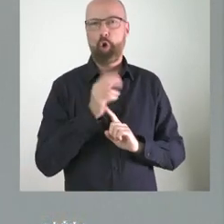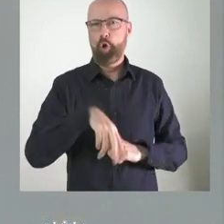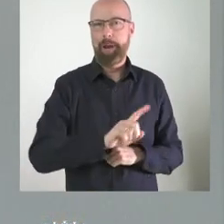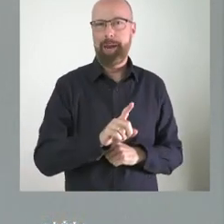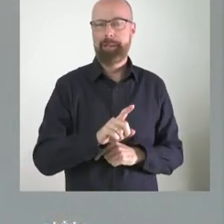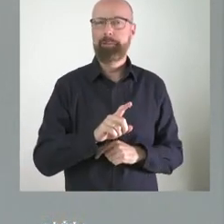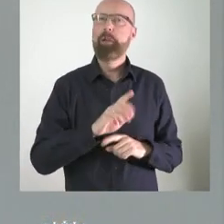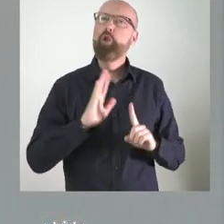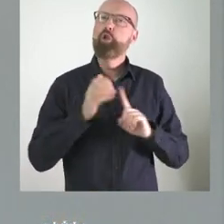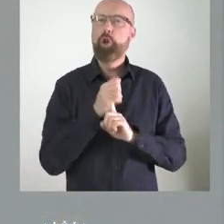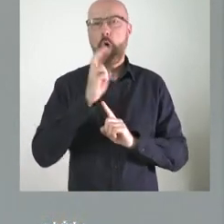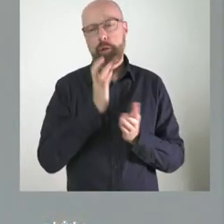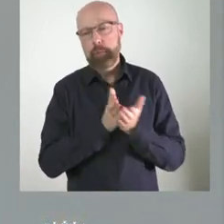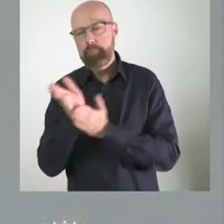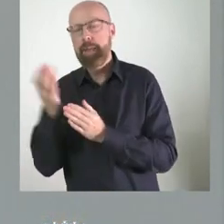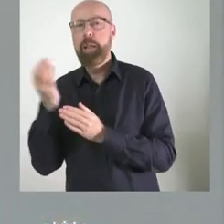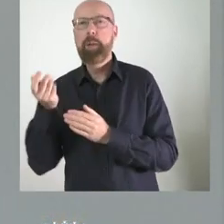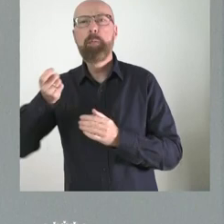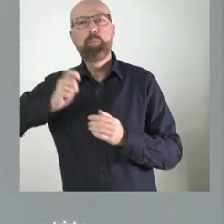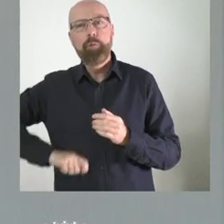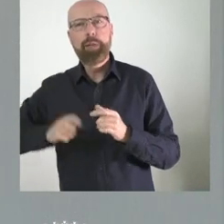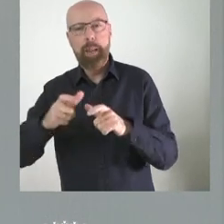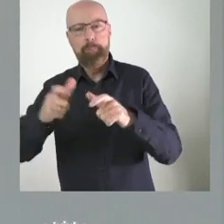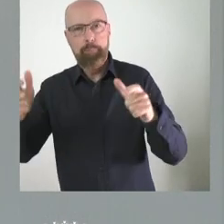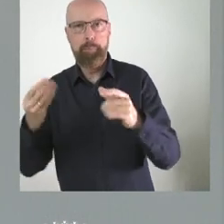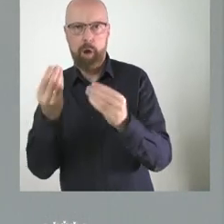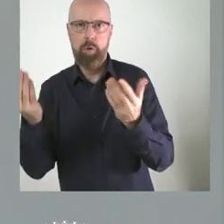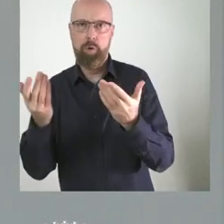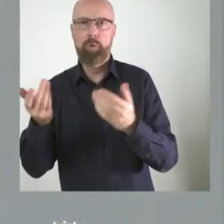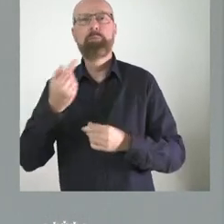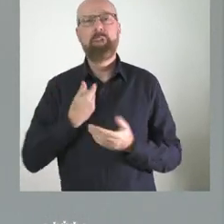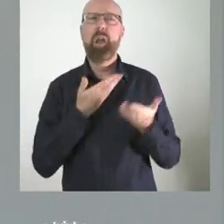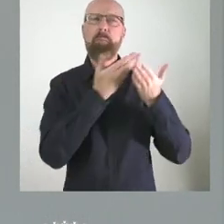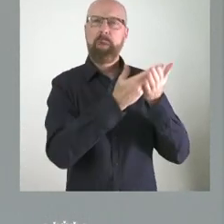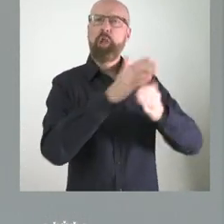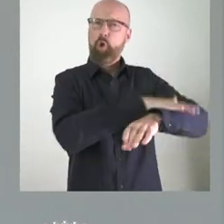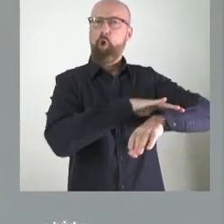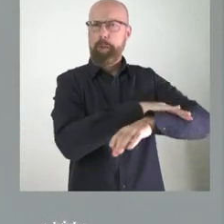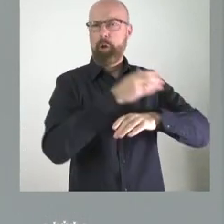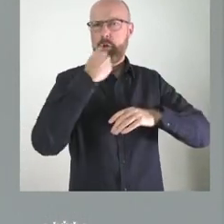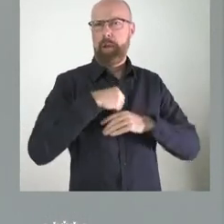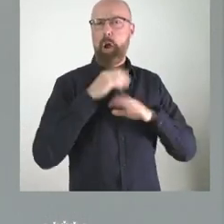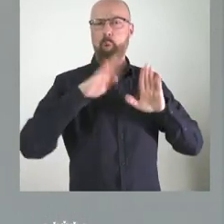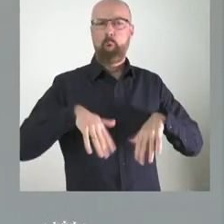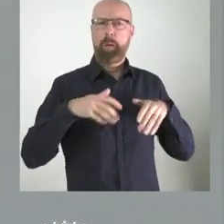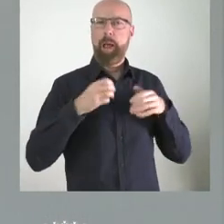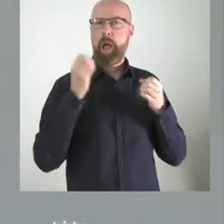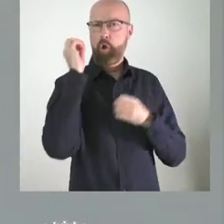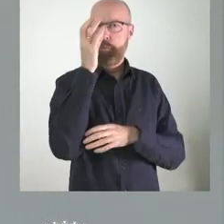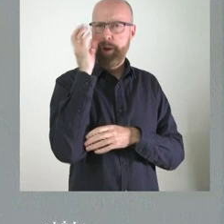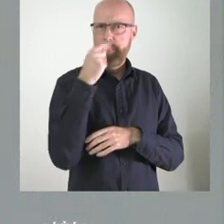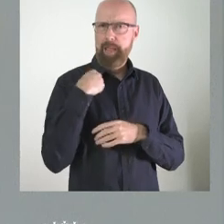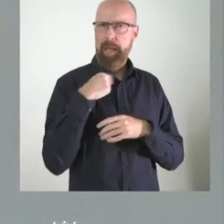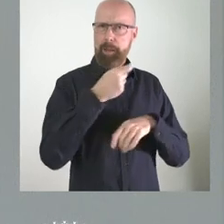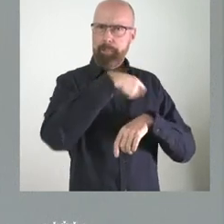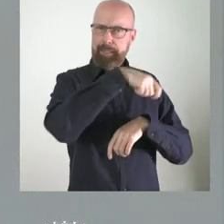ese hincapié Nosotros le hemos pedido al gobierno medidas ese sentido se lo pedimos en la última conferencia de presidentes ni siquiera orden del día se abrió a eso lo pedimos